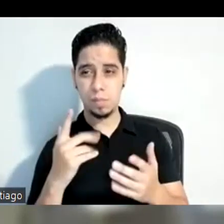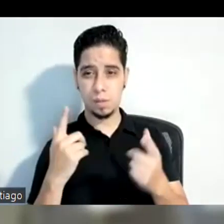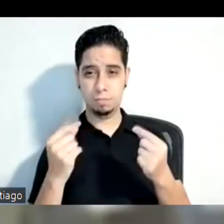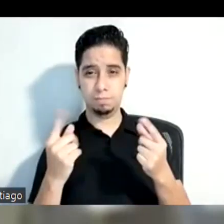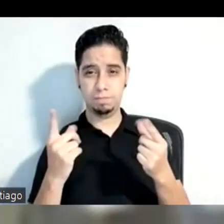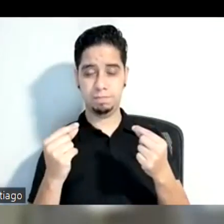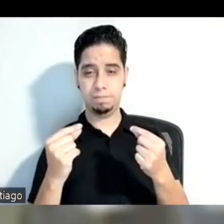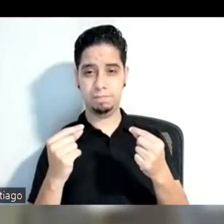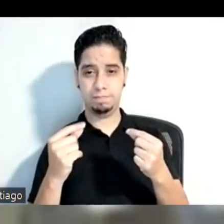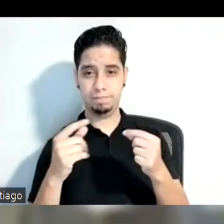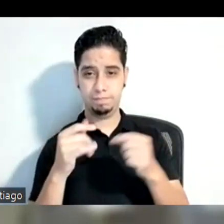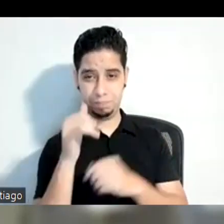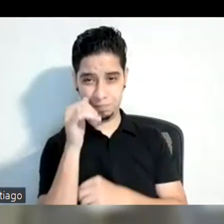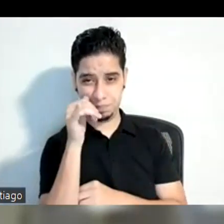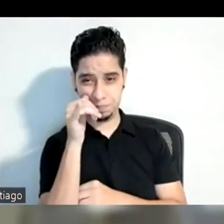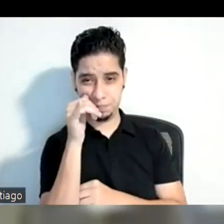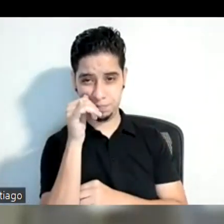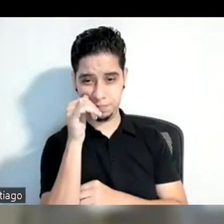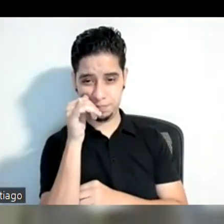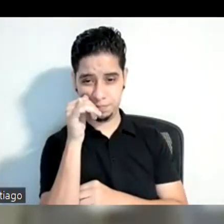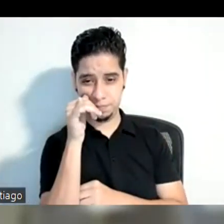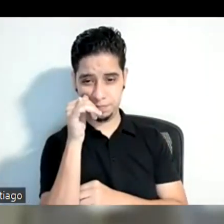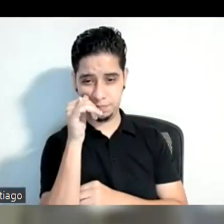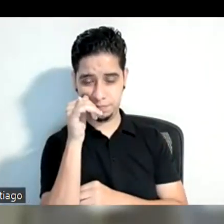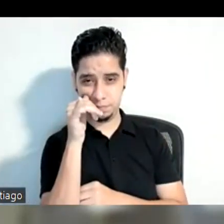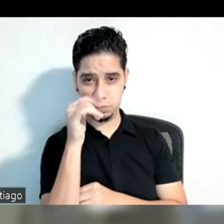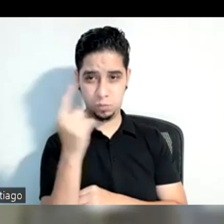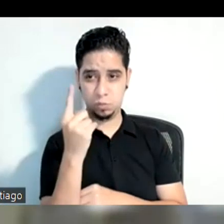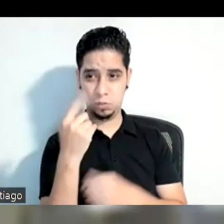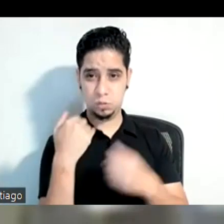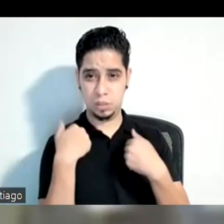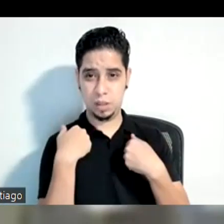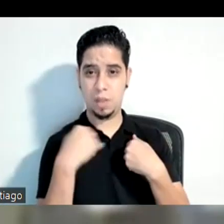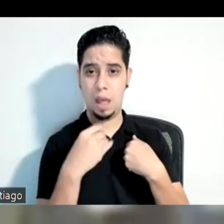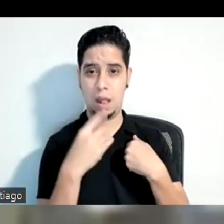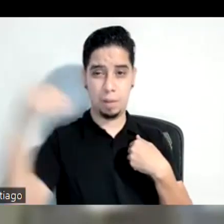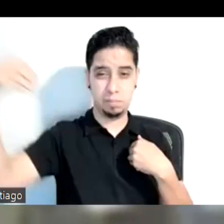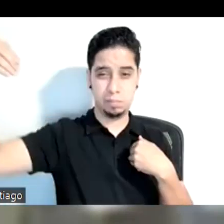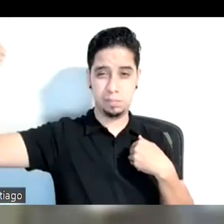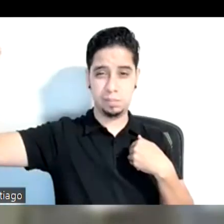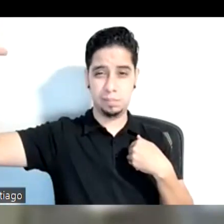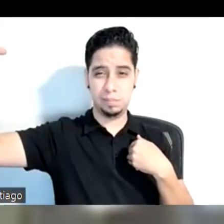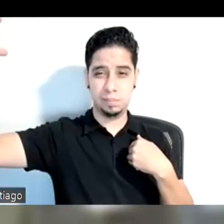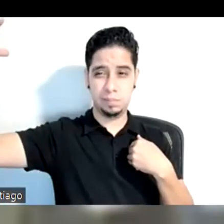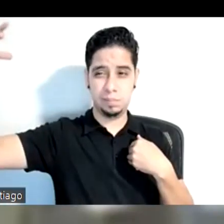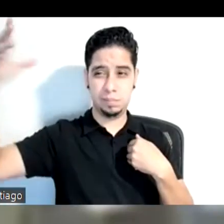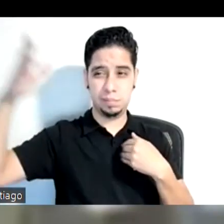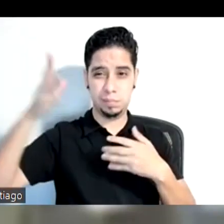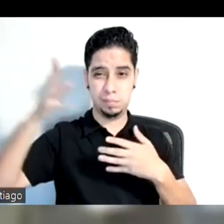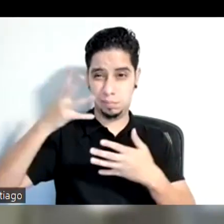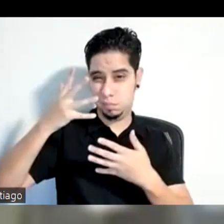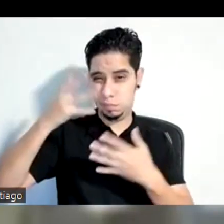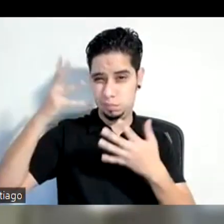la cámara en la sala, pero en la sala no tenía más que una lámpara por allá en el turbo. Y tú lo que veías era así, como sombra, así como película de